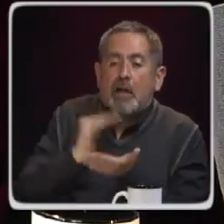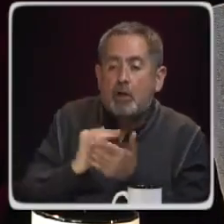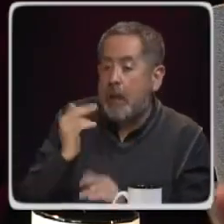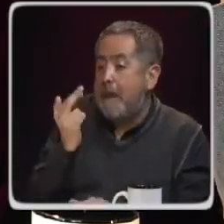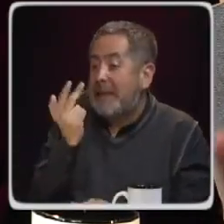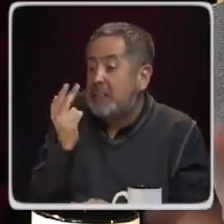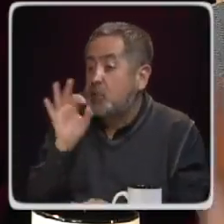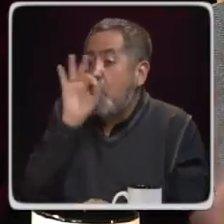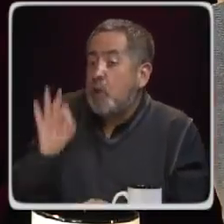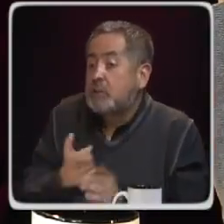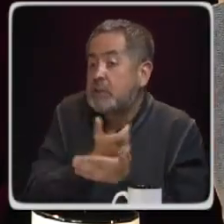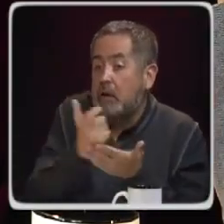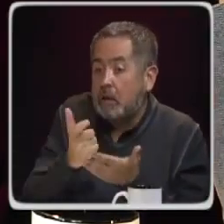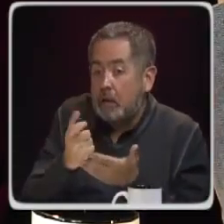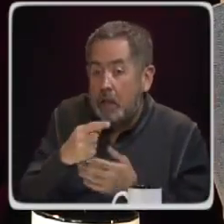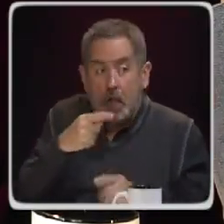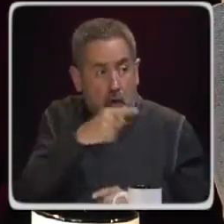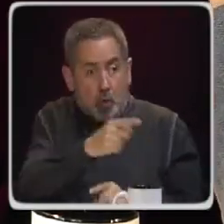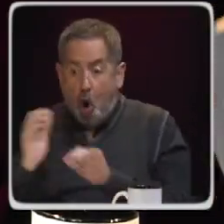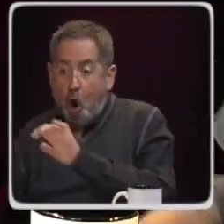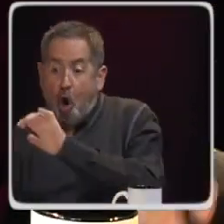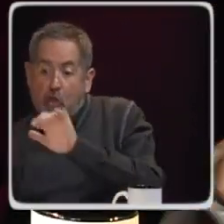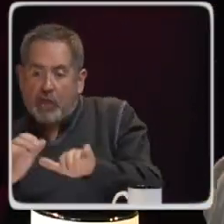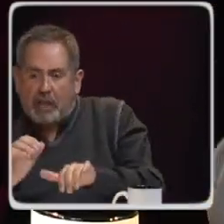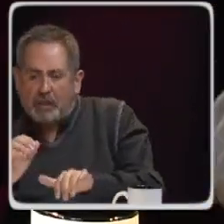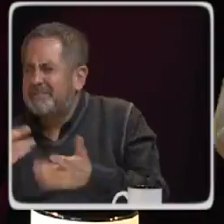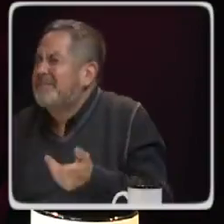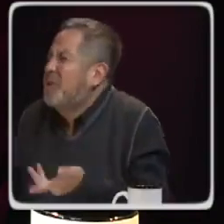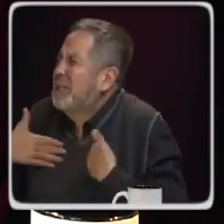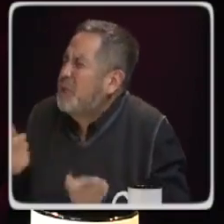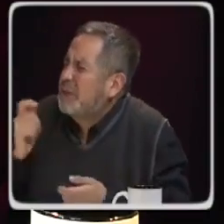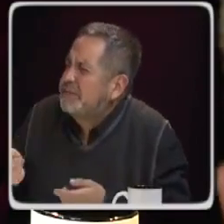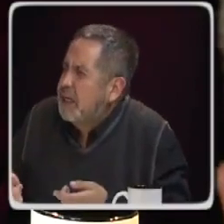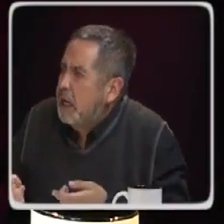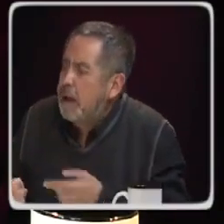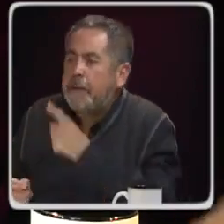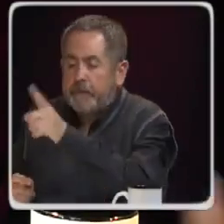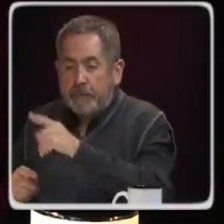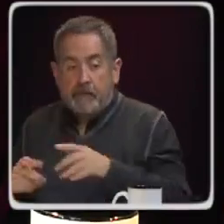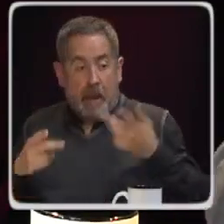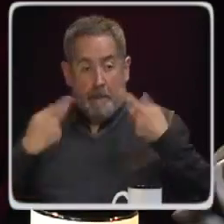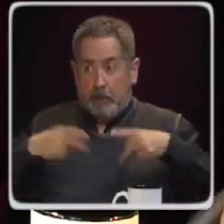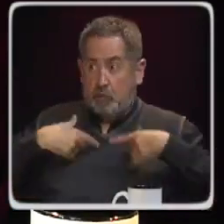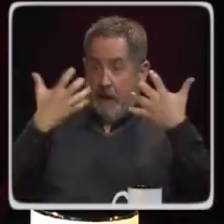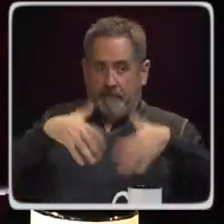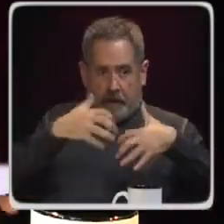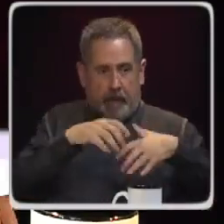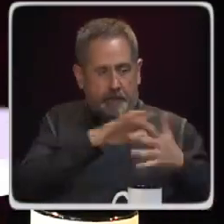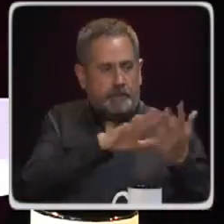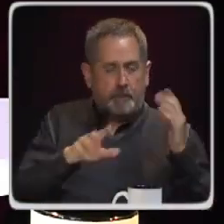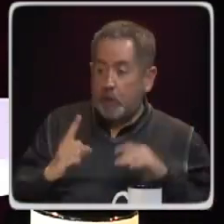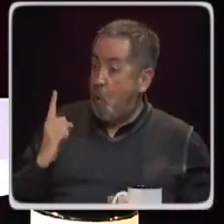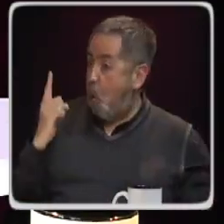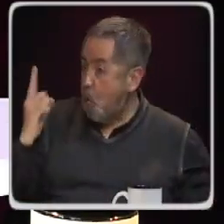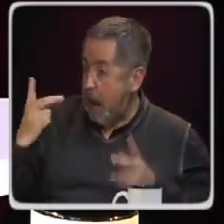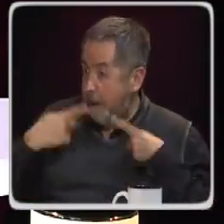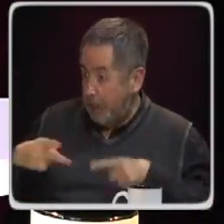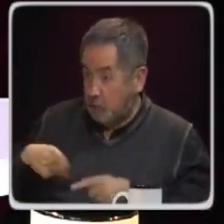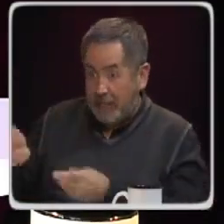se logra. Quizá algún día lleguemos al punto donde no sea necesaria, ojalá, pero claramente hoy